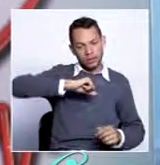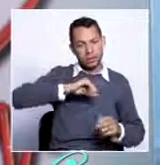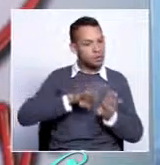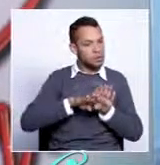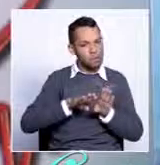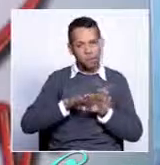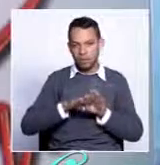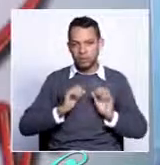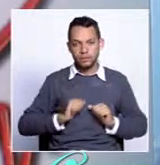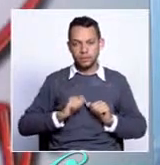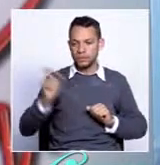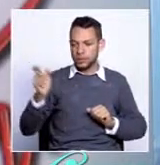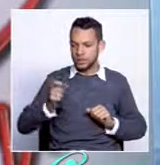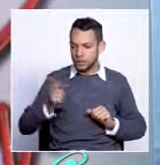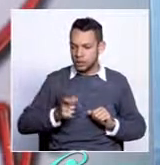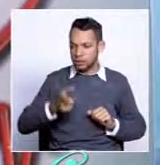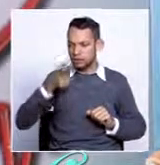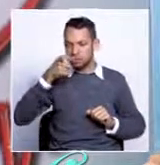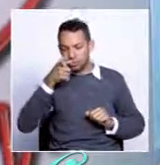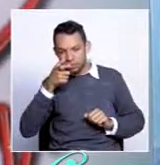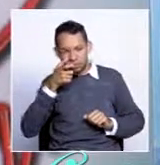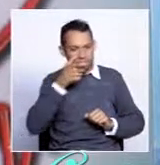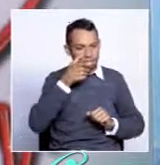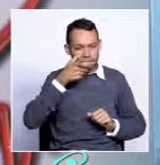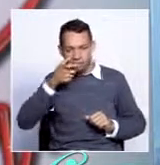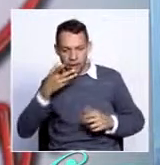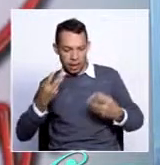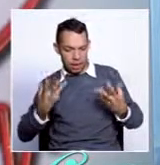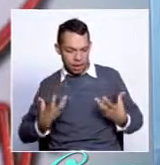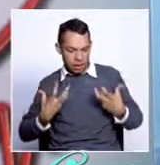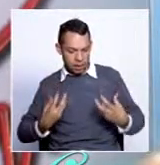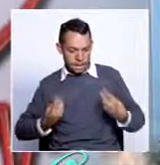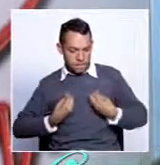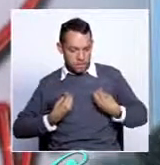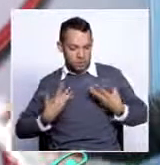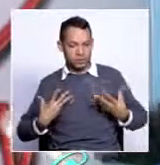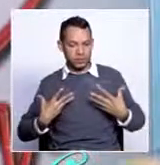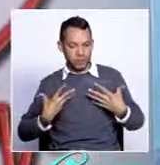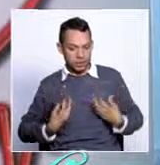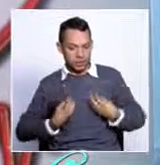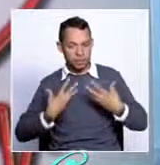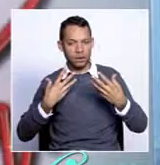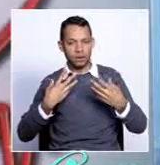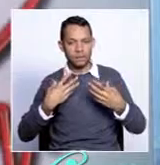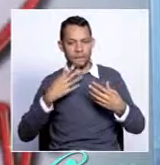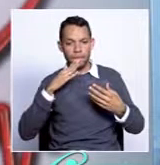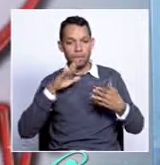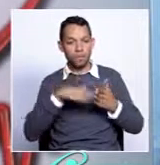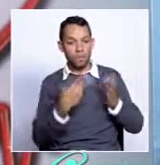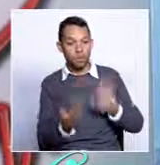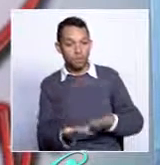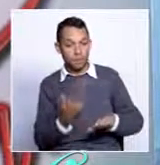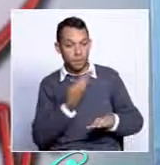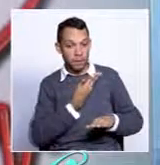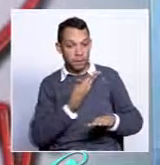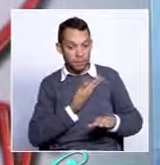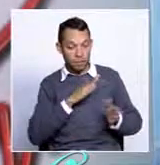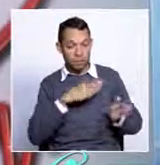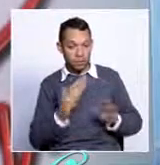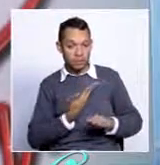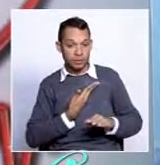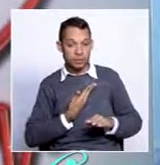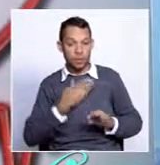y tenemos que exigir porque queremos vivir qué quiere ver morirse la mamá que quiere ver